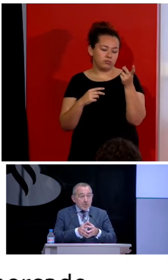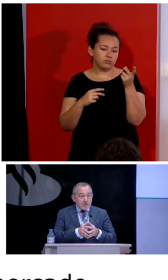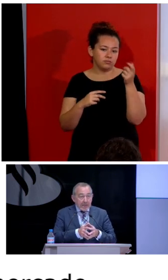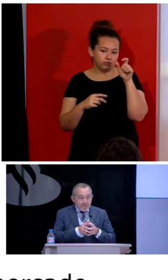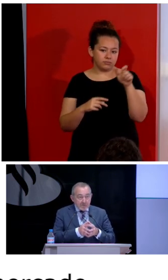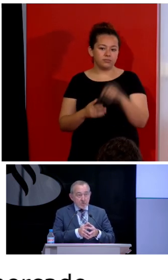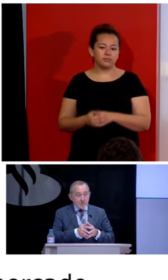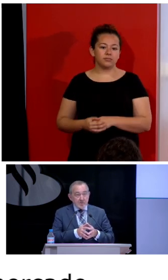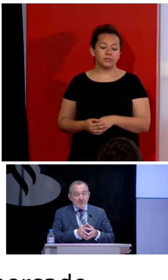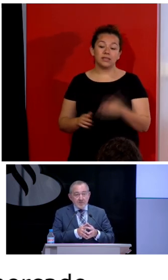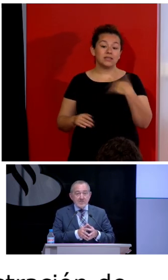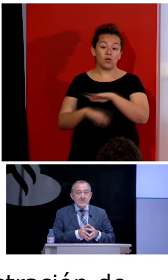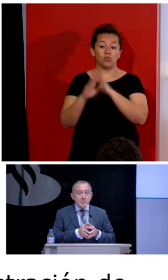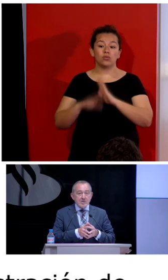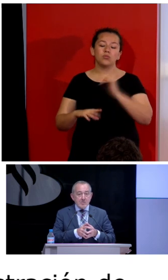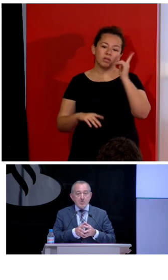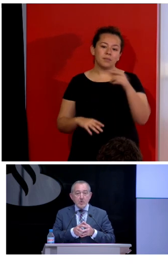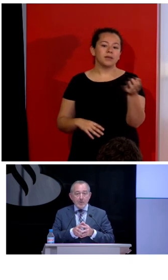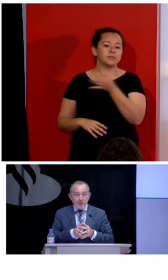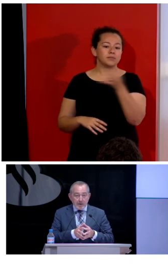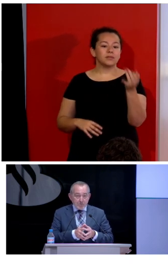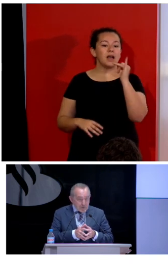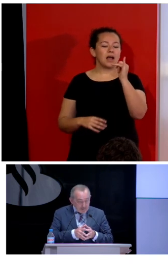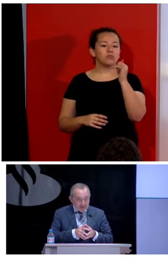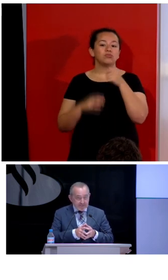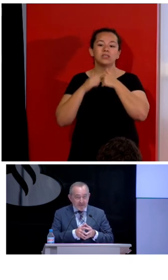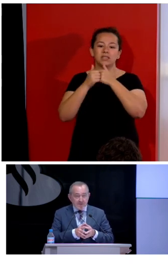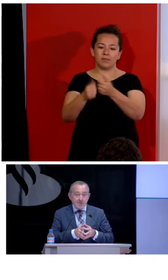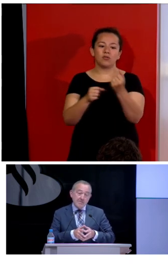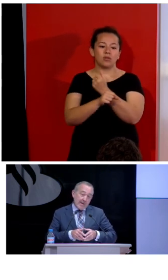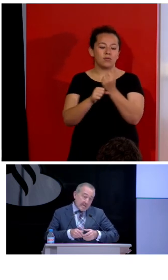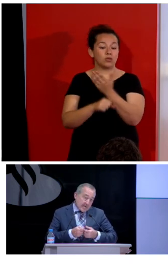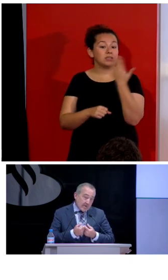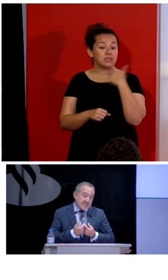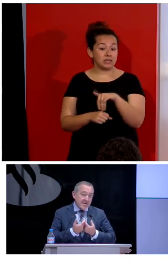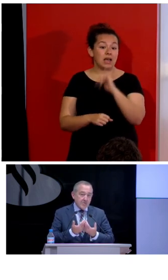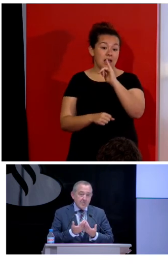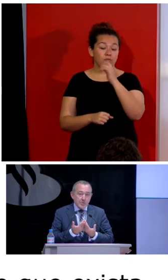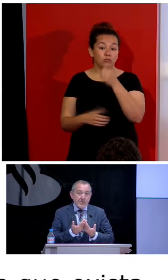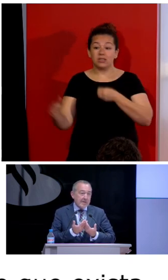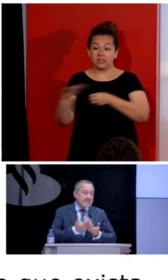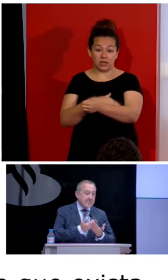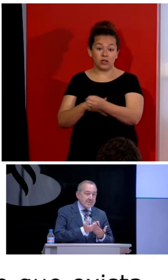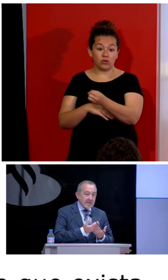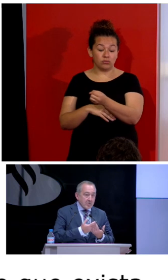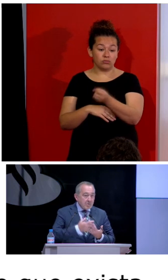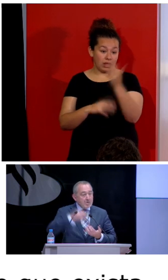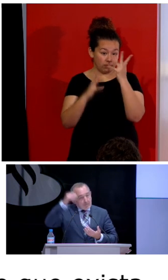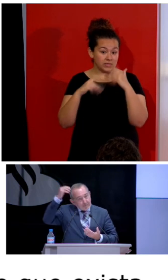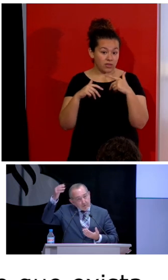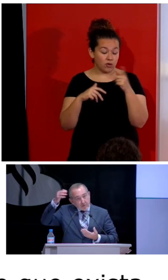último, también es conveniente que exista un seguimiento laboral una vez que se haya tenido la inserción propia en esa